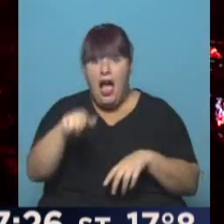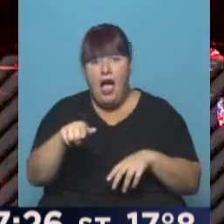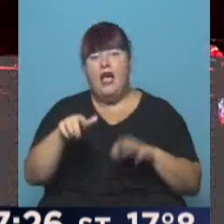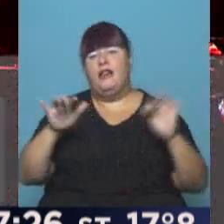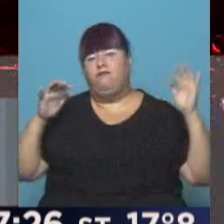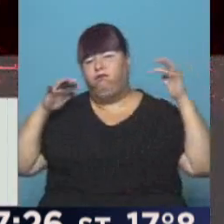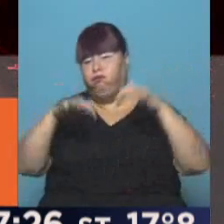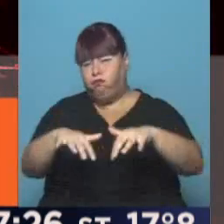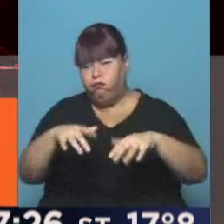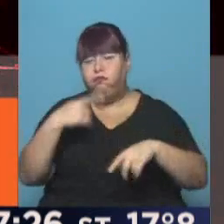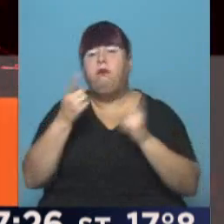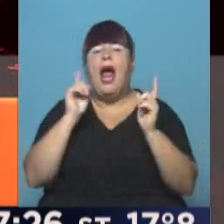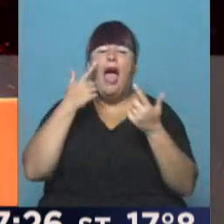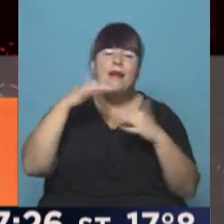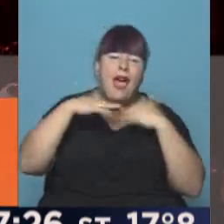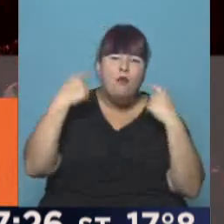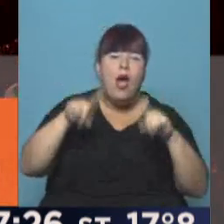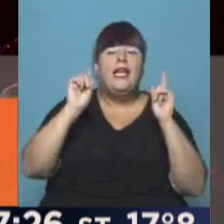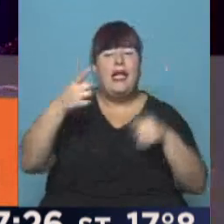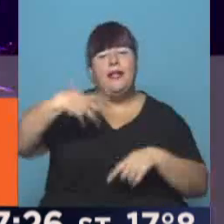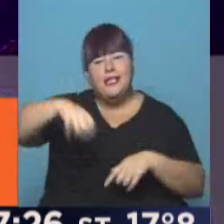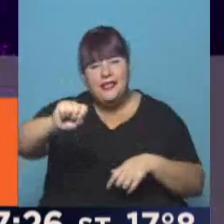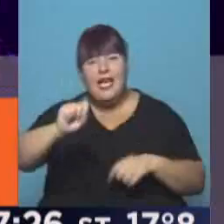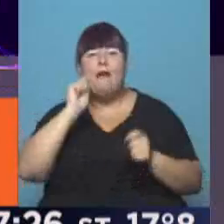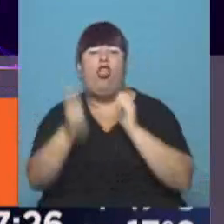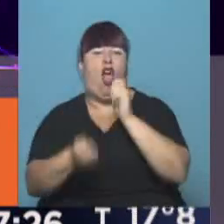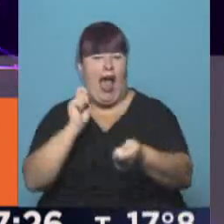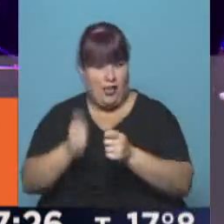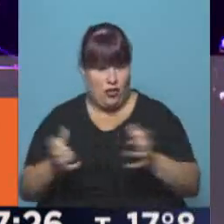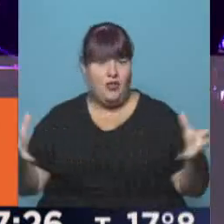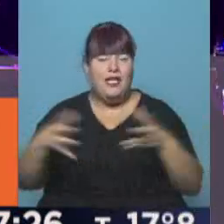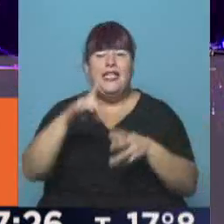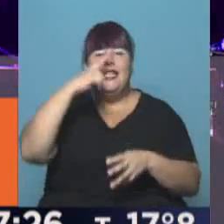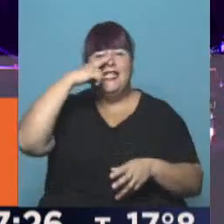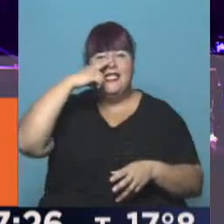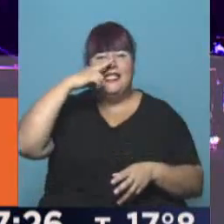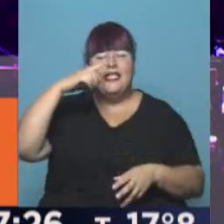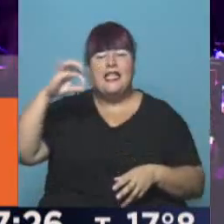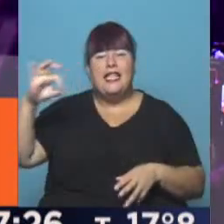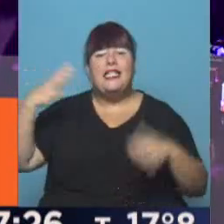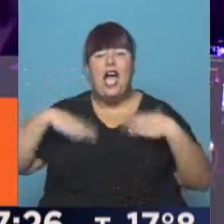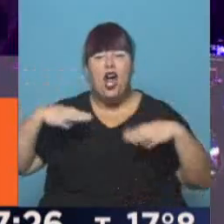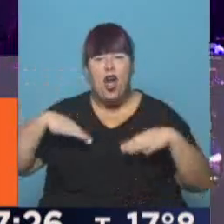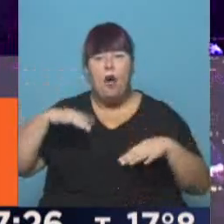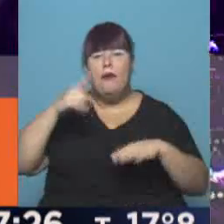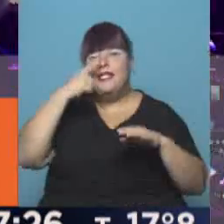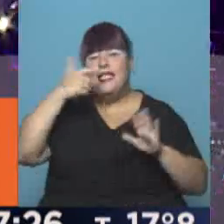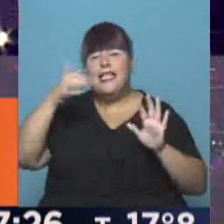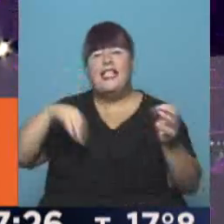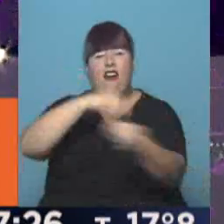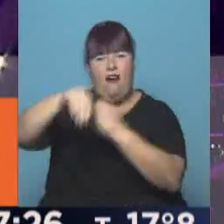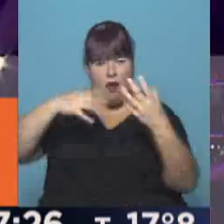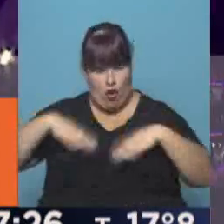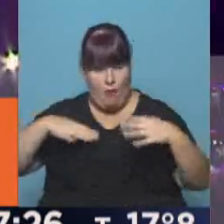hubo muchísima gente que fue a disfrutar la música, pero que también llevó su colaboración. Se juntaron ropa para 760